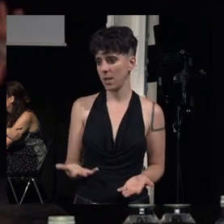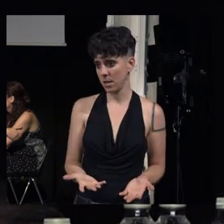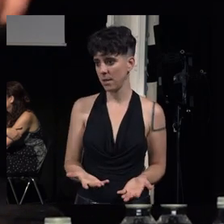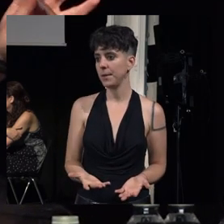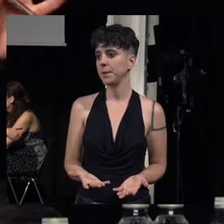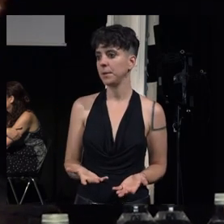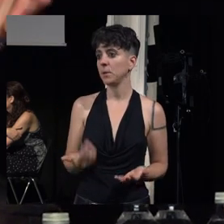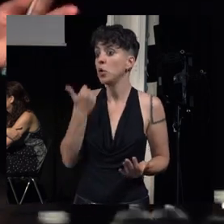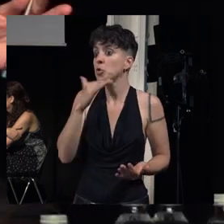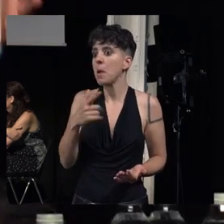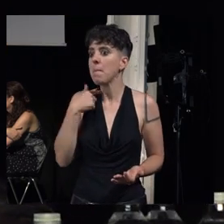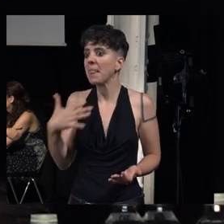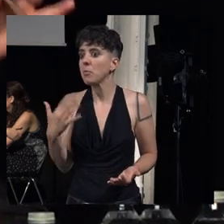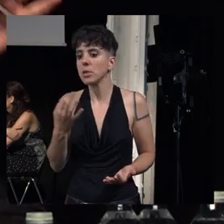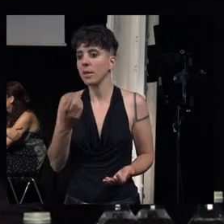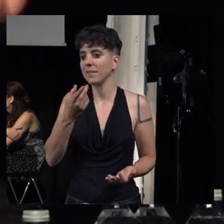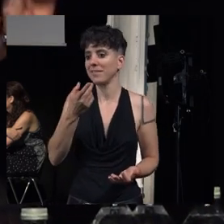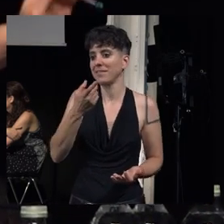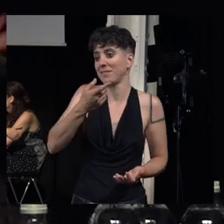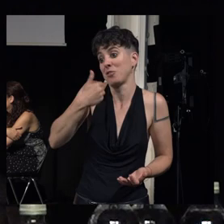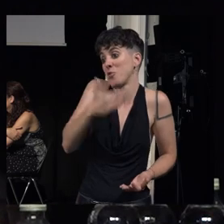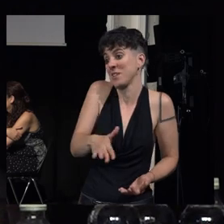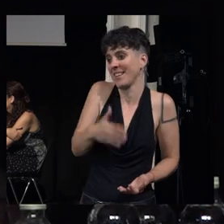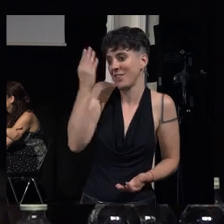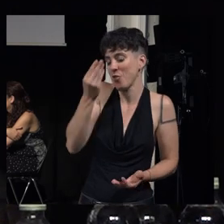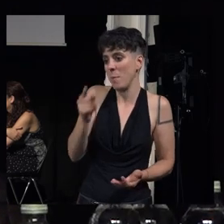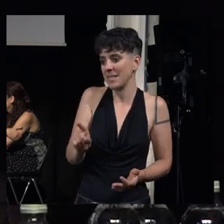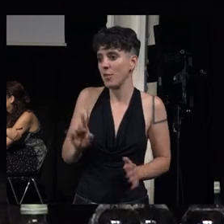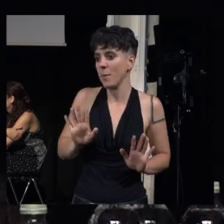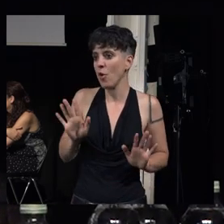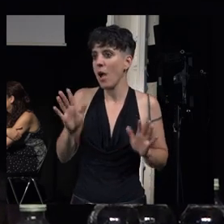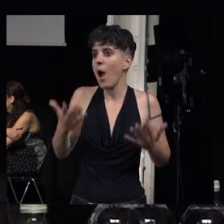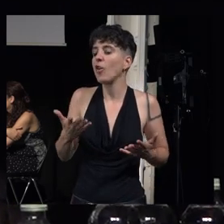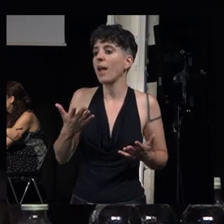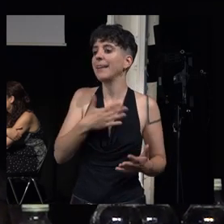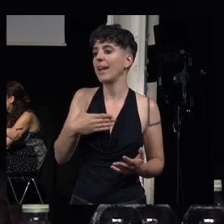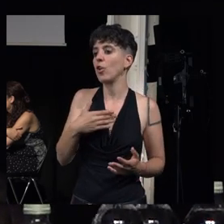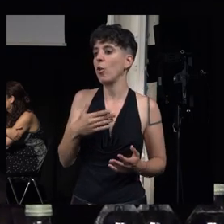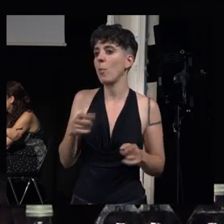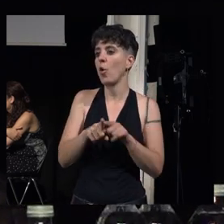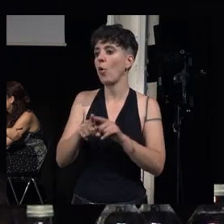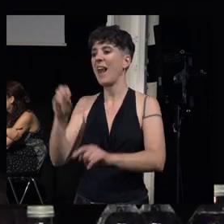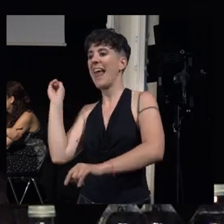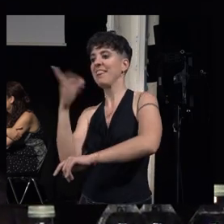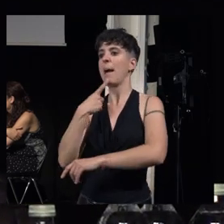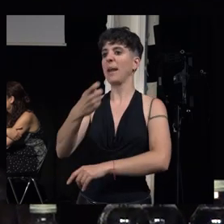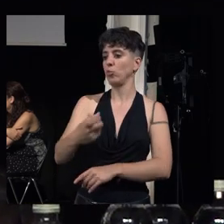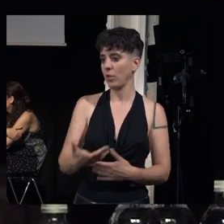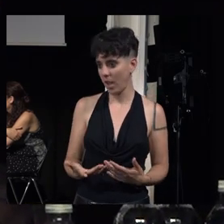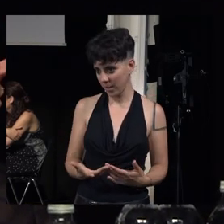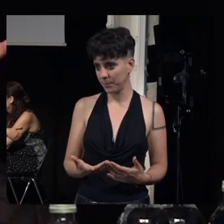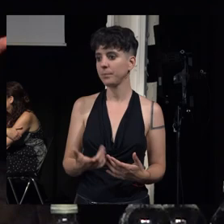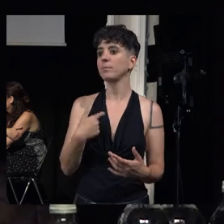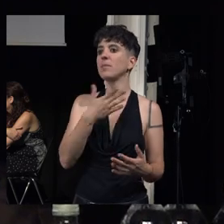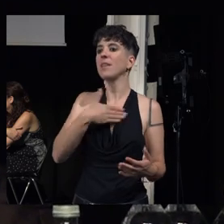Yo no sé qué es lo que perdemos, no me lo he pensado, pero ahora mismo solo quiero poner la pregunta encima de la mesa, ¿no? ¿Cuáles son las